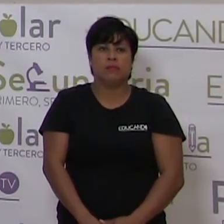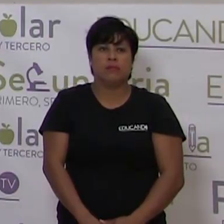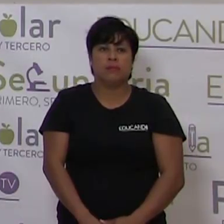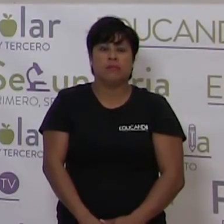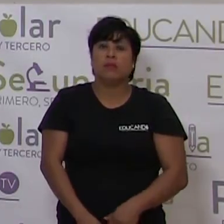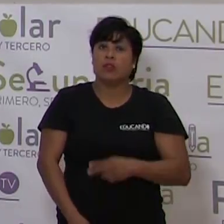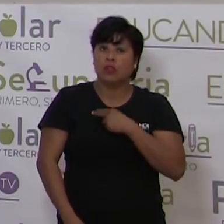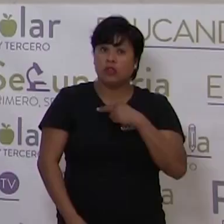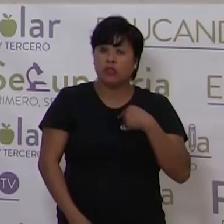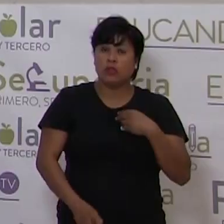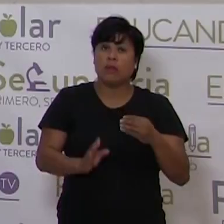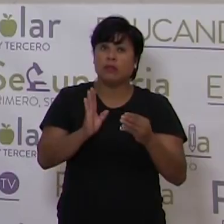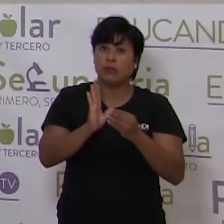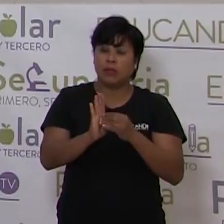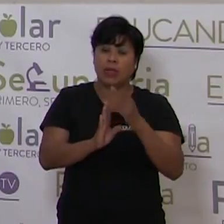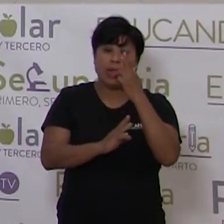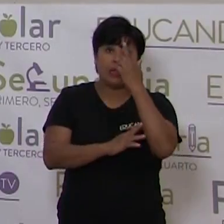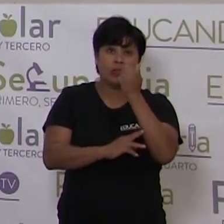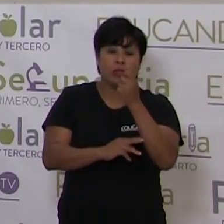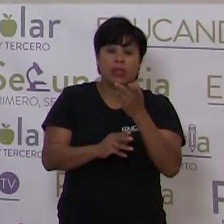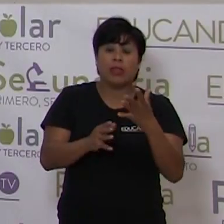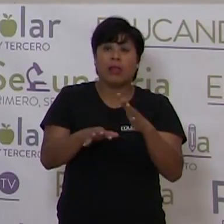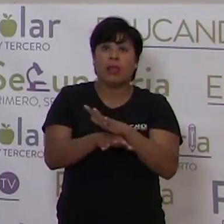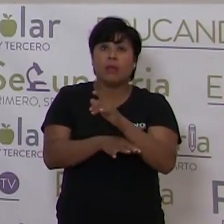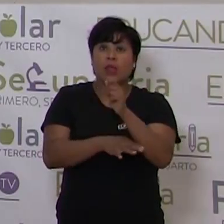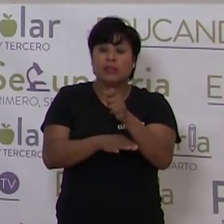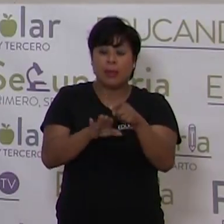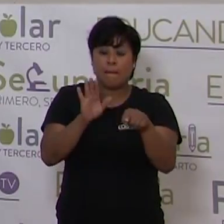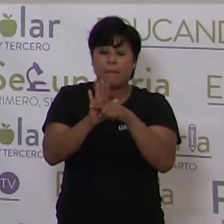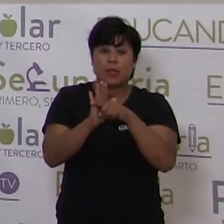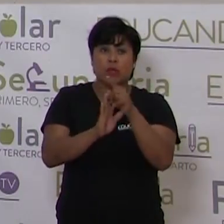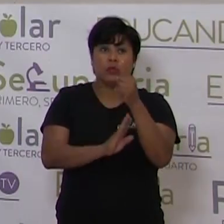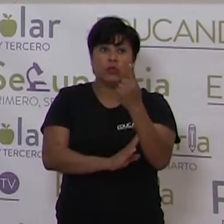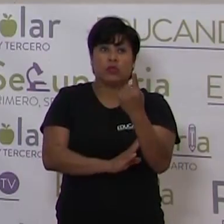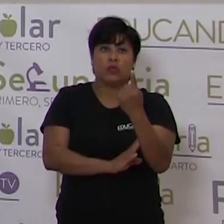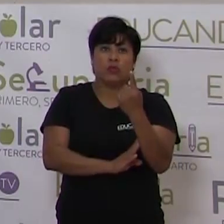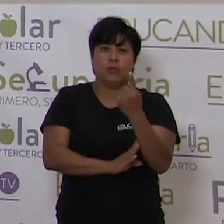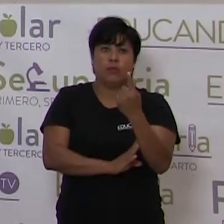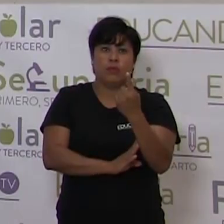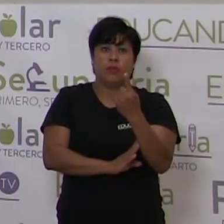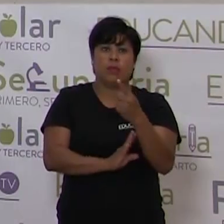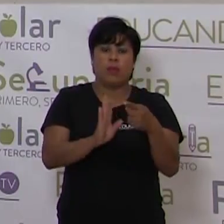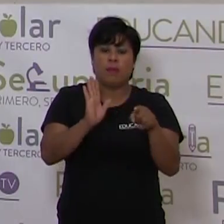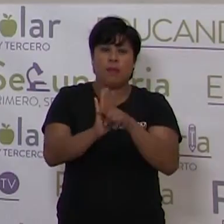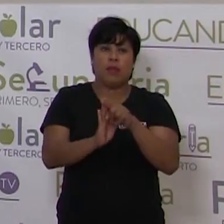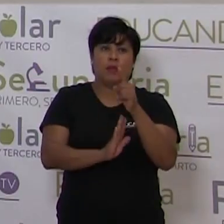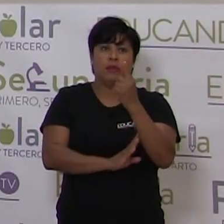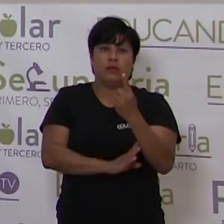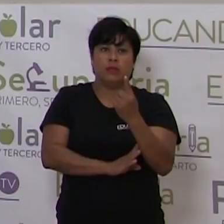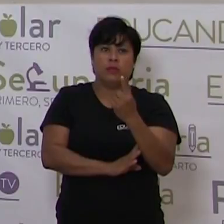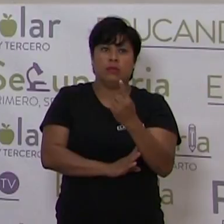Vamos a ponerle que la razón de cambio va a ser menos 1. Menos 1.